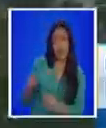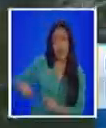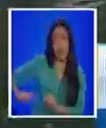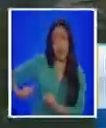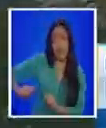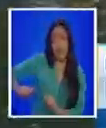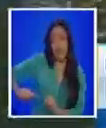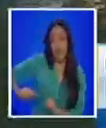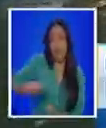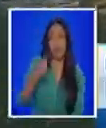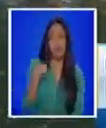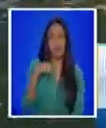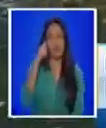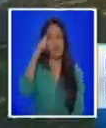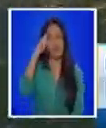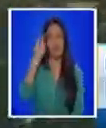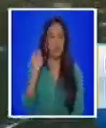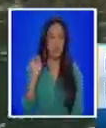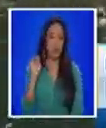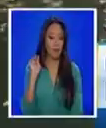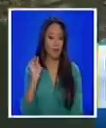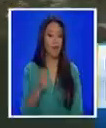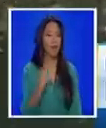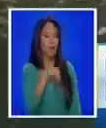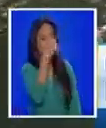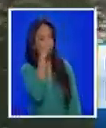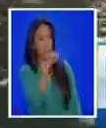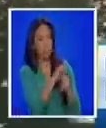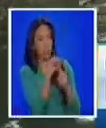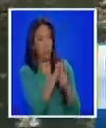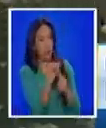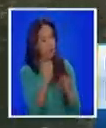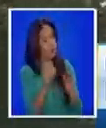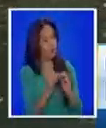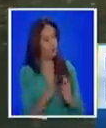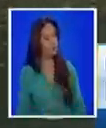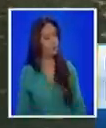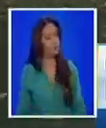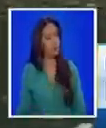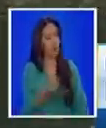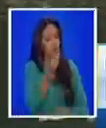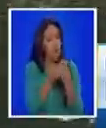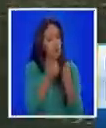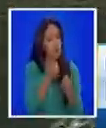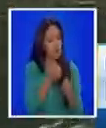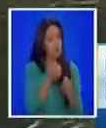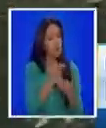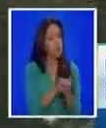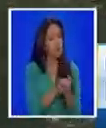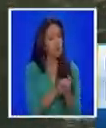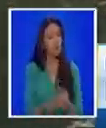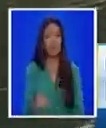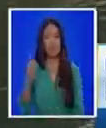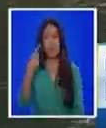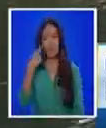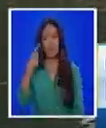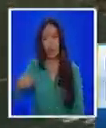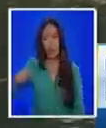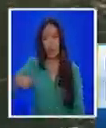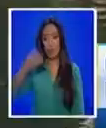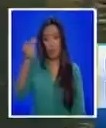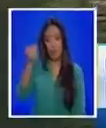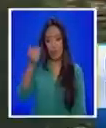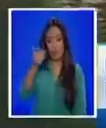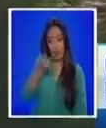los revisamos, ¿ya? Yo creo que más bien han repasado muchísimo. ¿Será? Se han alimentado. ¿Será? Ya los revisa, espérate que venga.